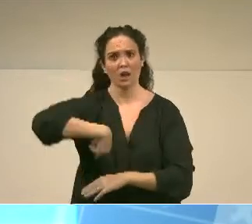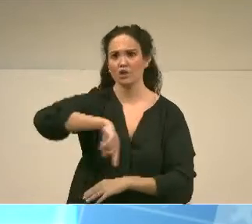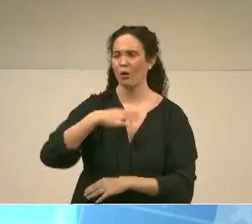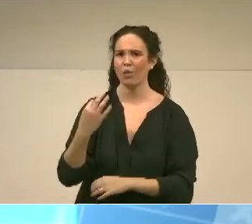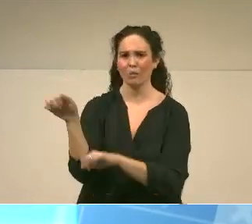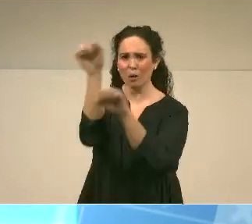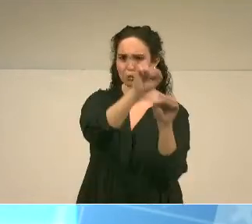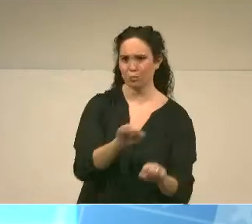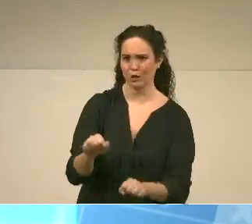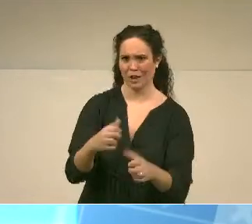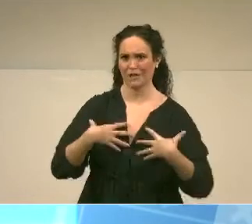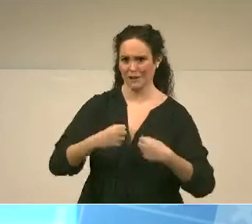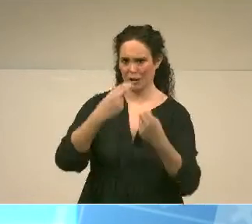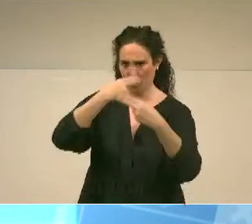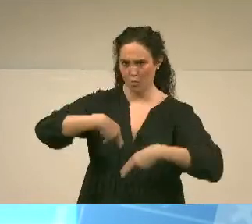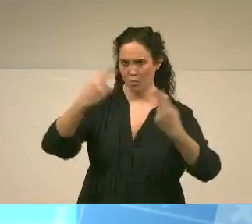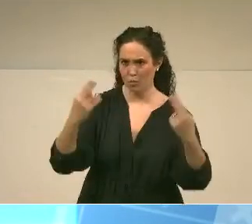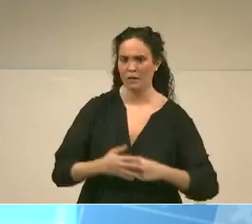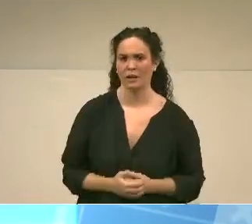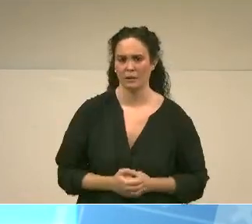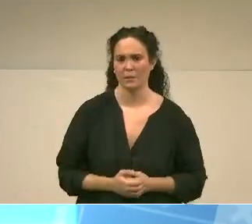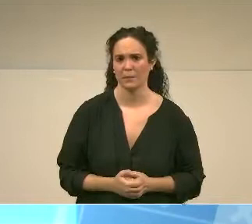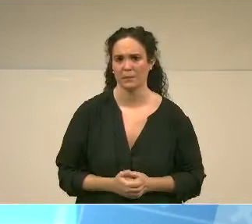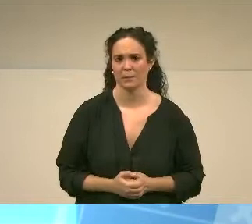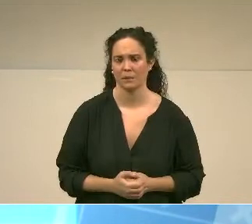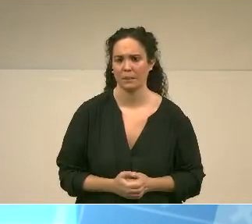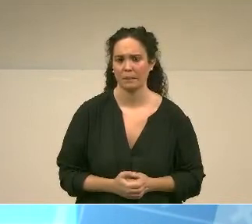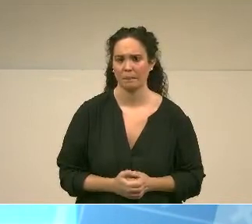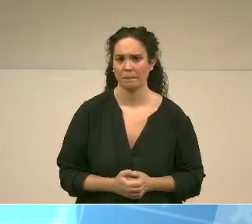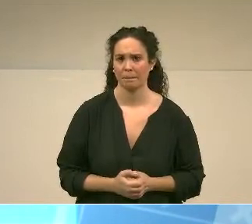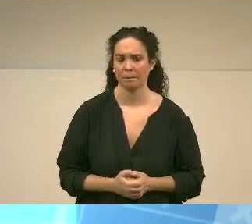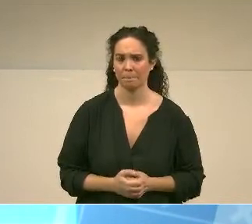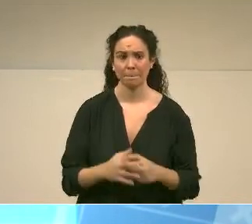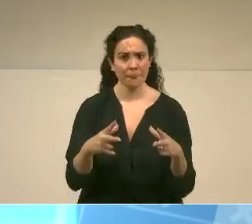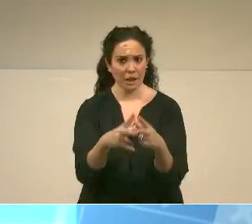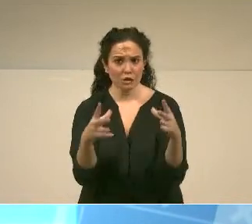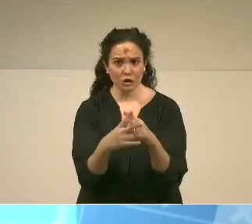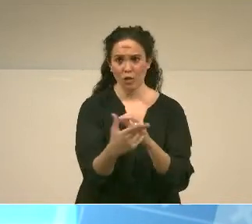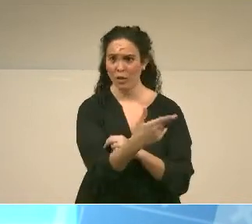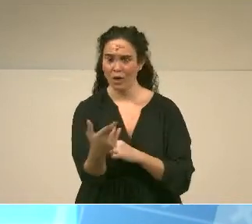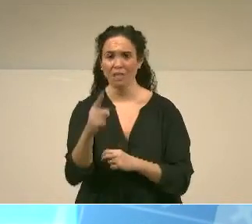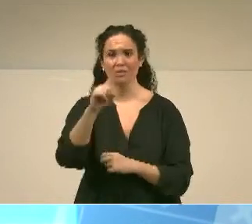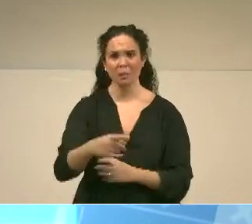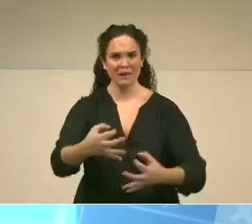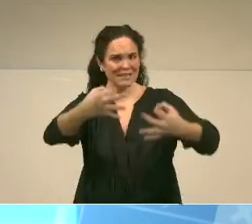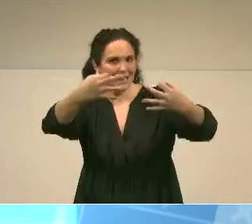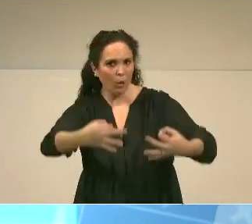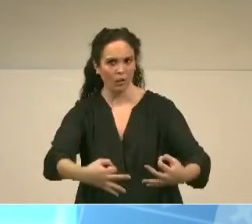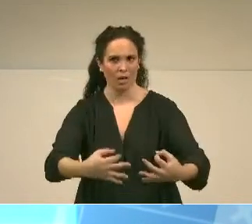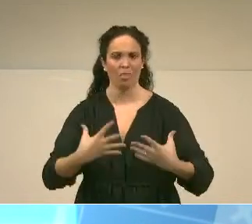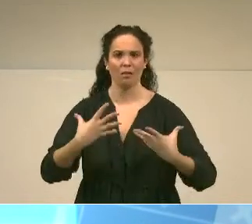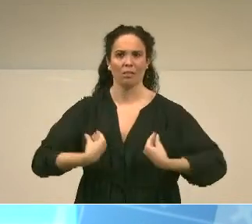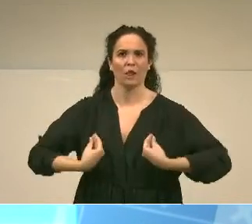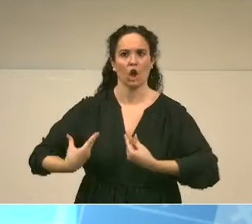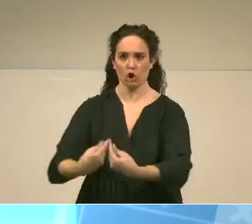Arau hoien zeregina edo funtzioa beste batzuetan herritarren segurtasuna eta elkarbizitza